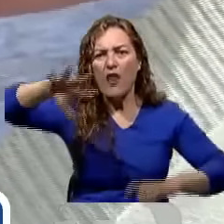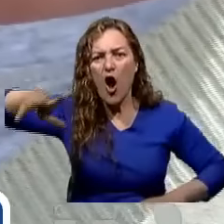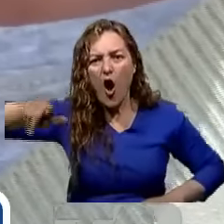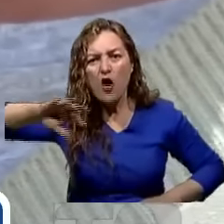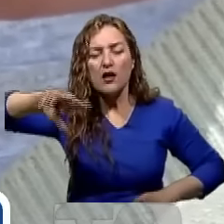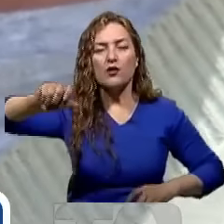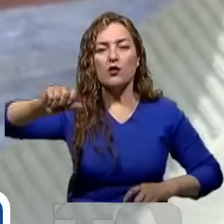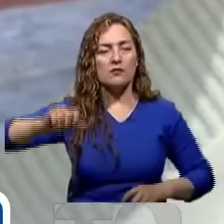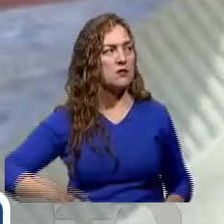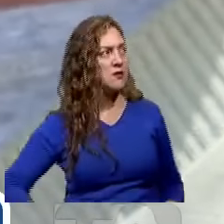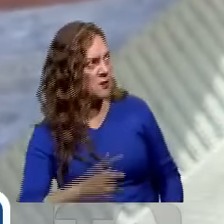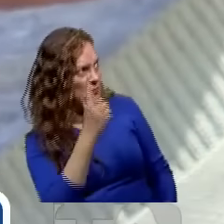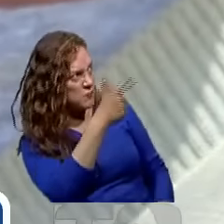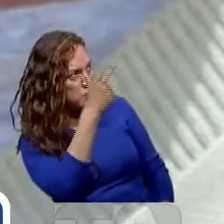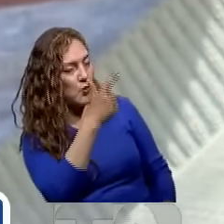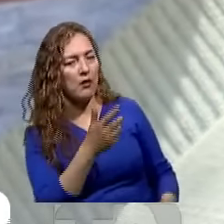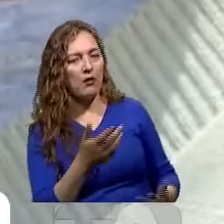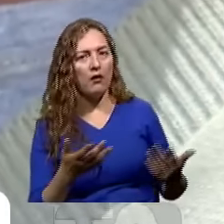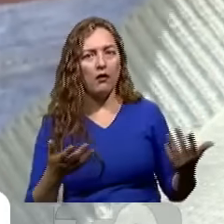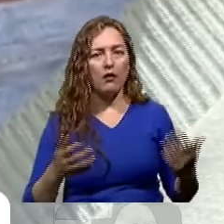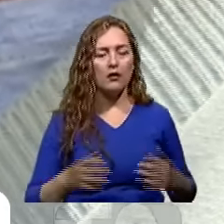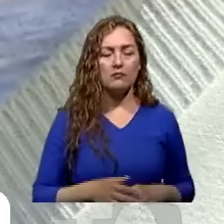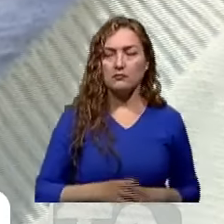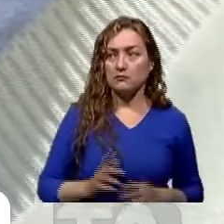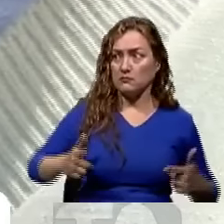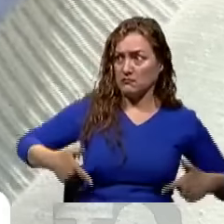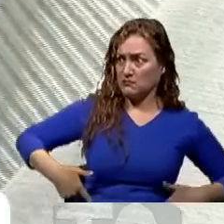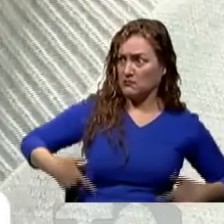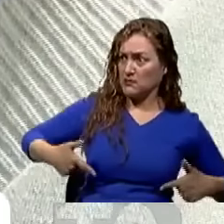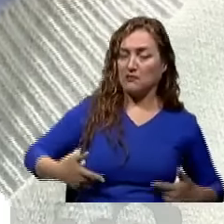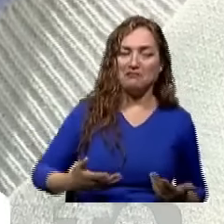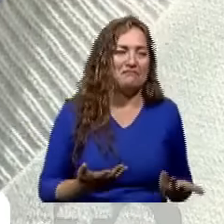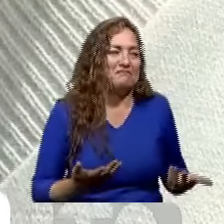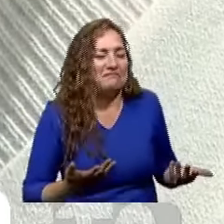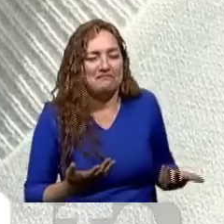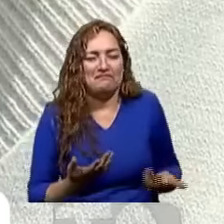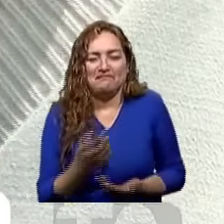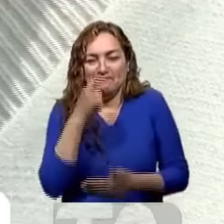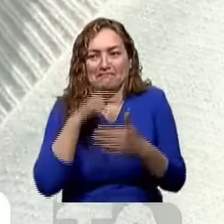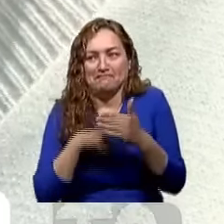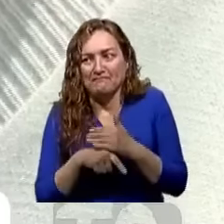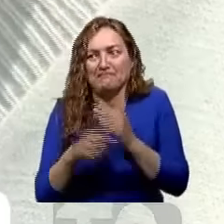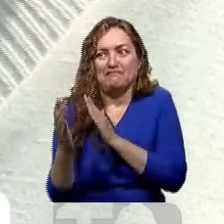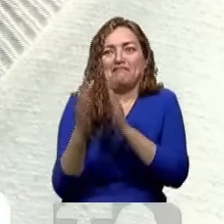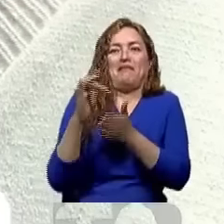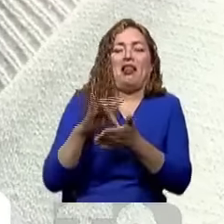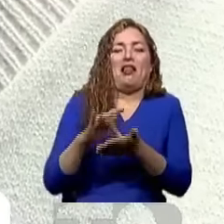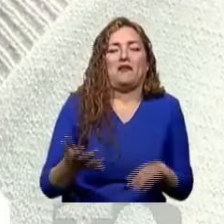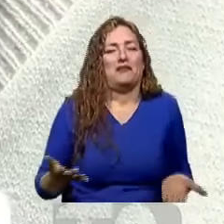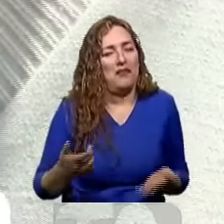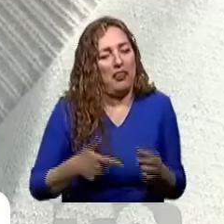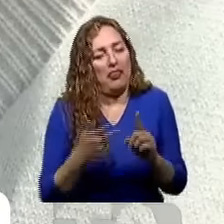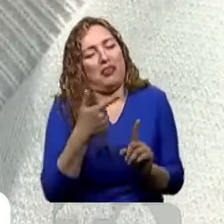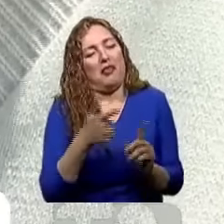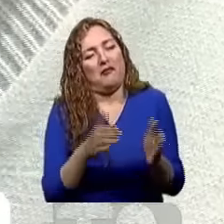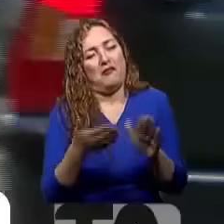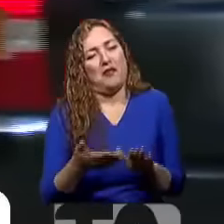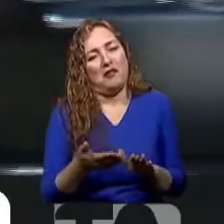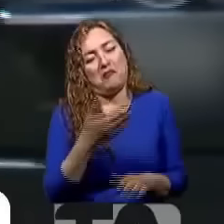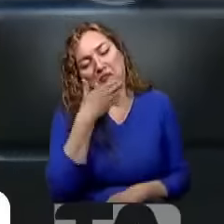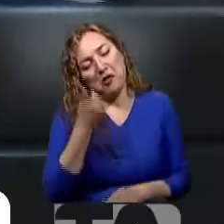¿Dicen que estos tipos estaban armados? Sí, sí, sí, no. ¿Y quién se va a meter? O sea, esa desgracia que le maten, pues. Es preferible que se